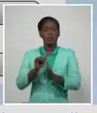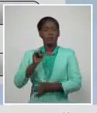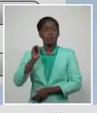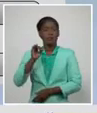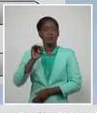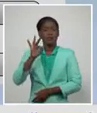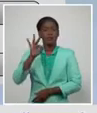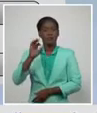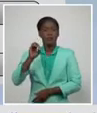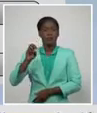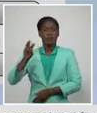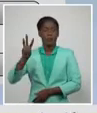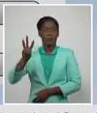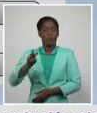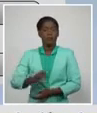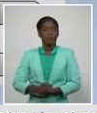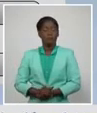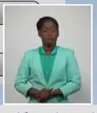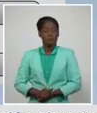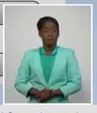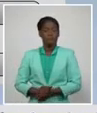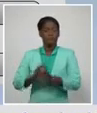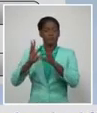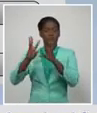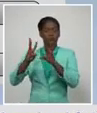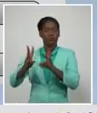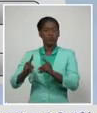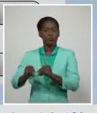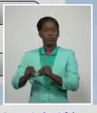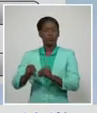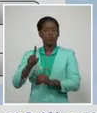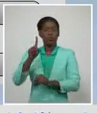6.803, por lo que ya se acumula